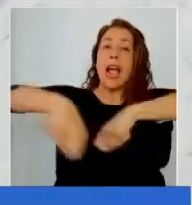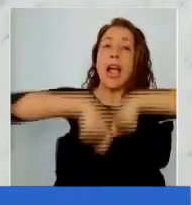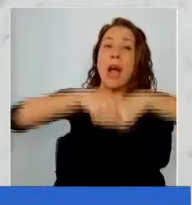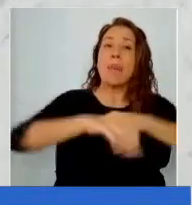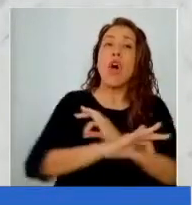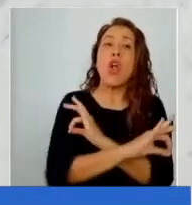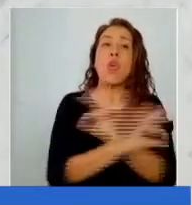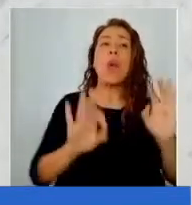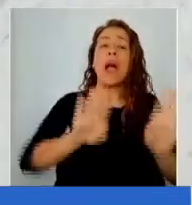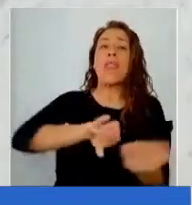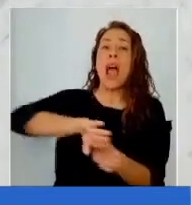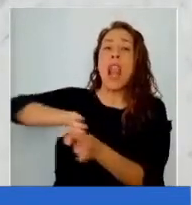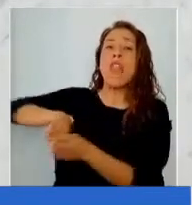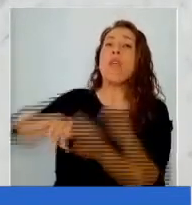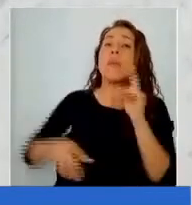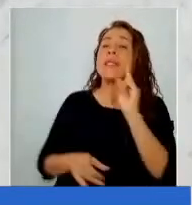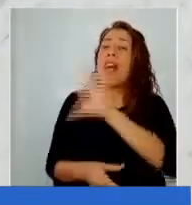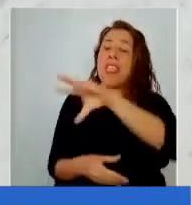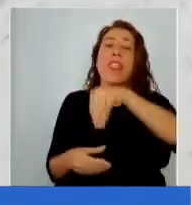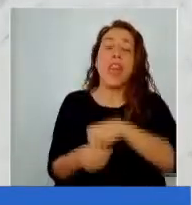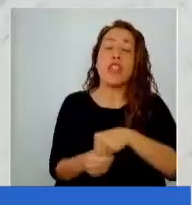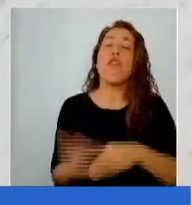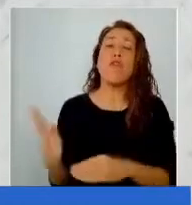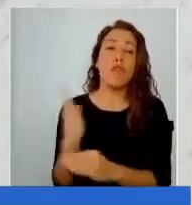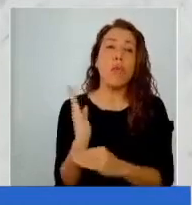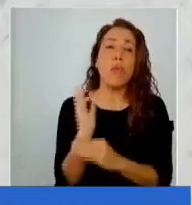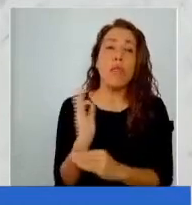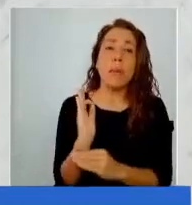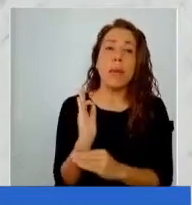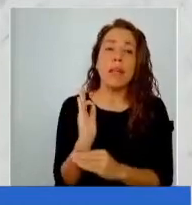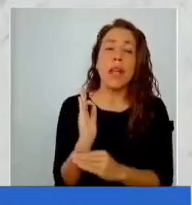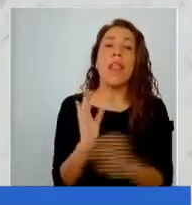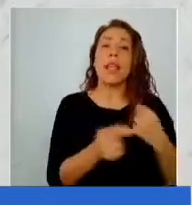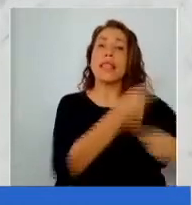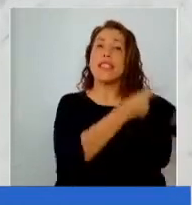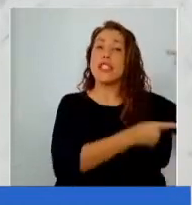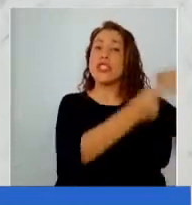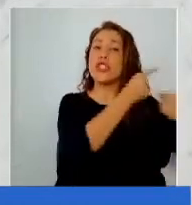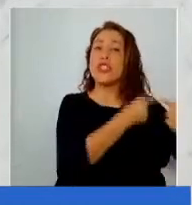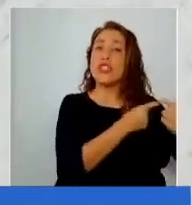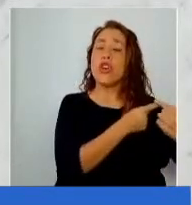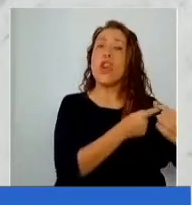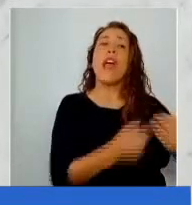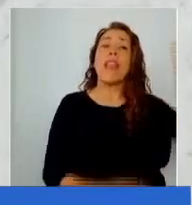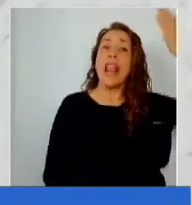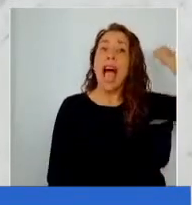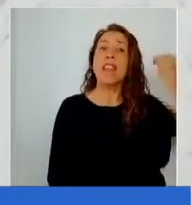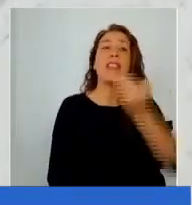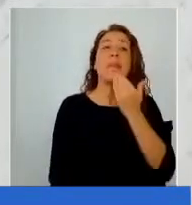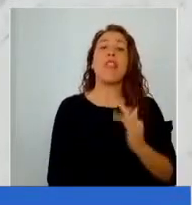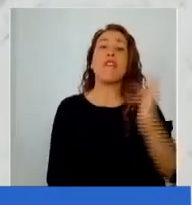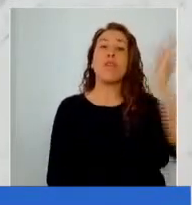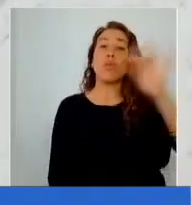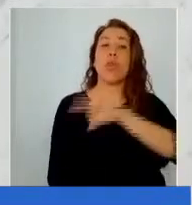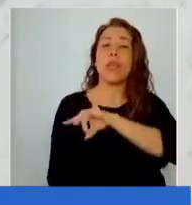porque son parte esencial de la historia del pasado y del futuro de Chile